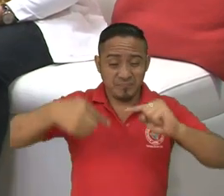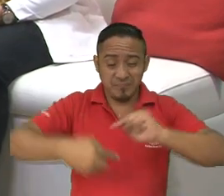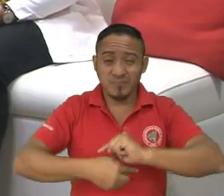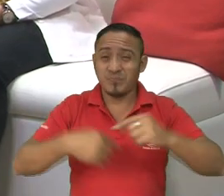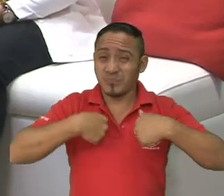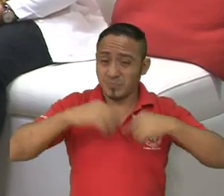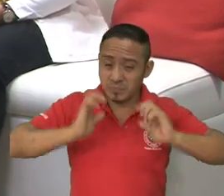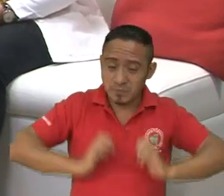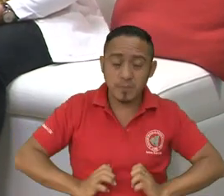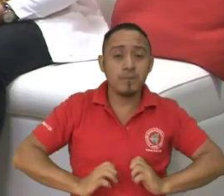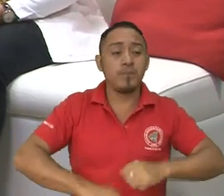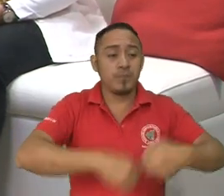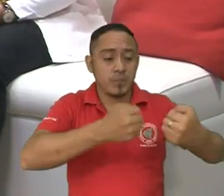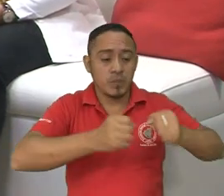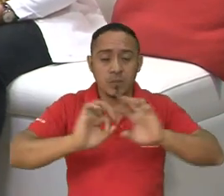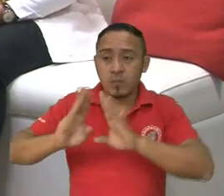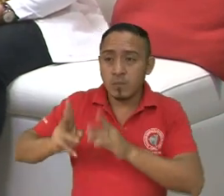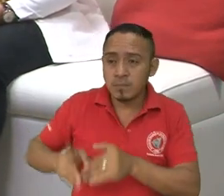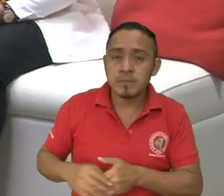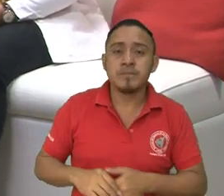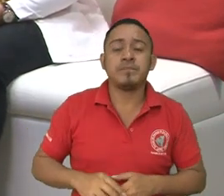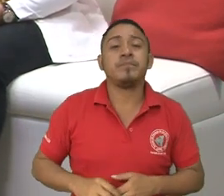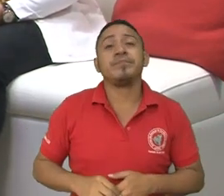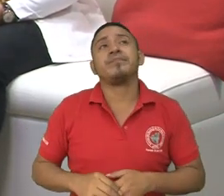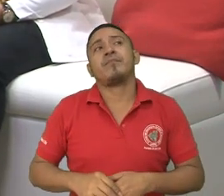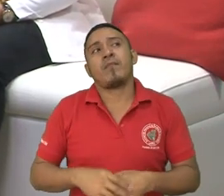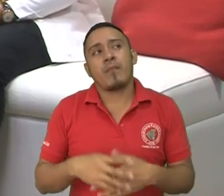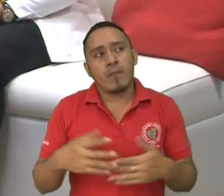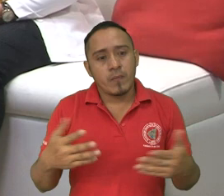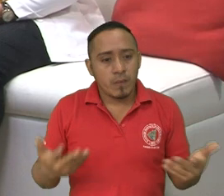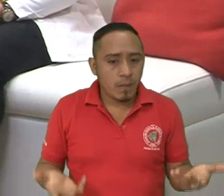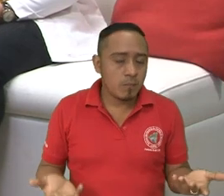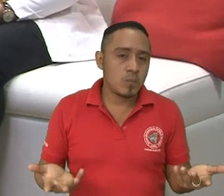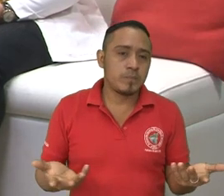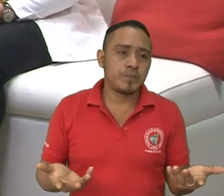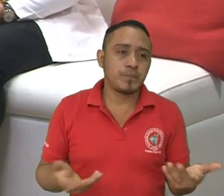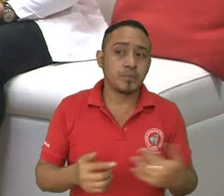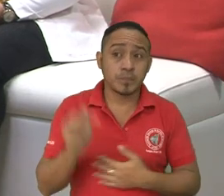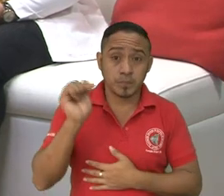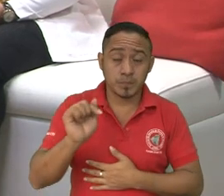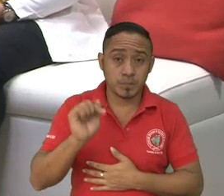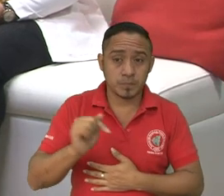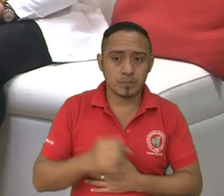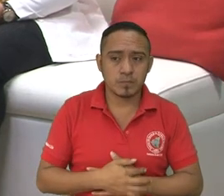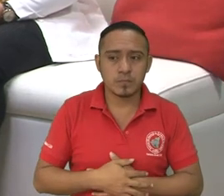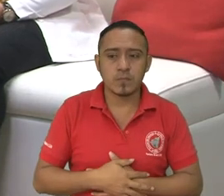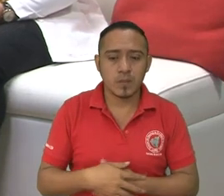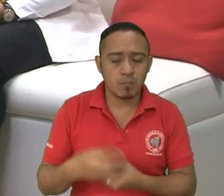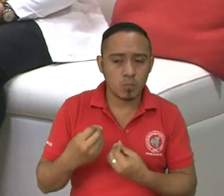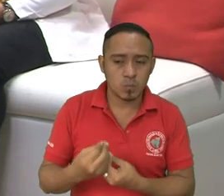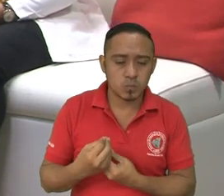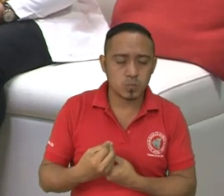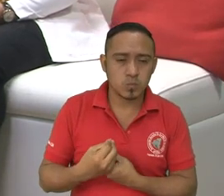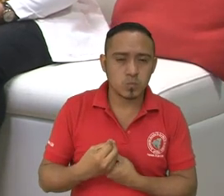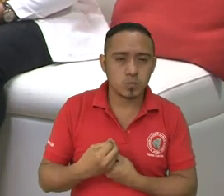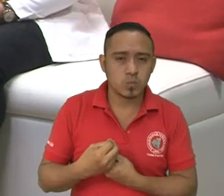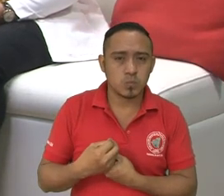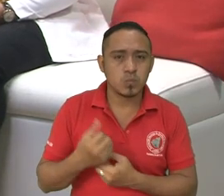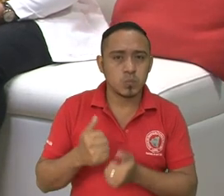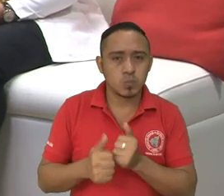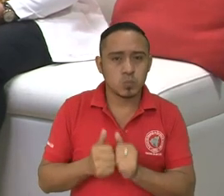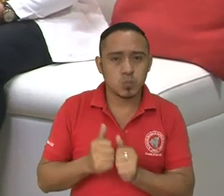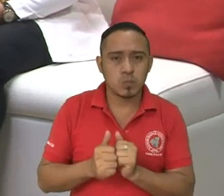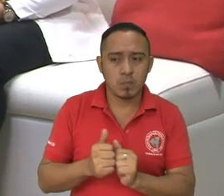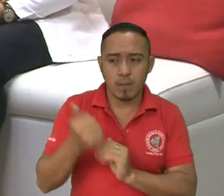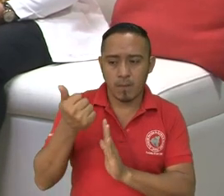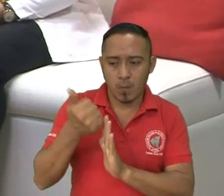tanto en el niño como en la niña. Obviamente, ahí se presenta mucho, bastante, el problema de la